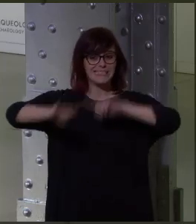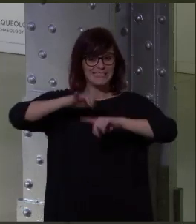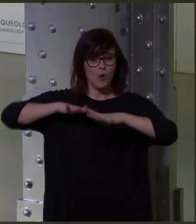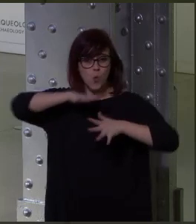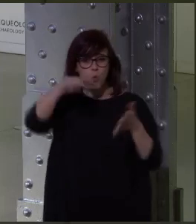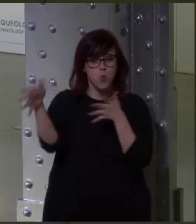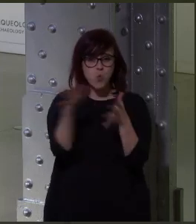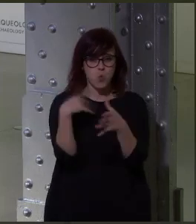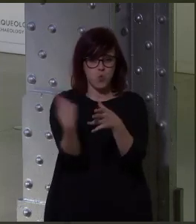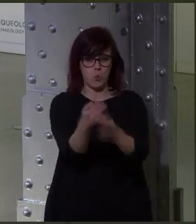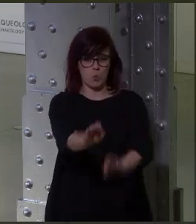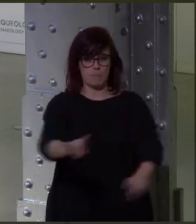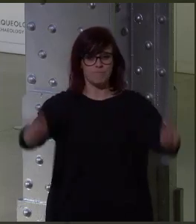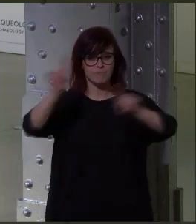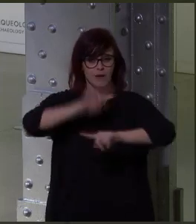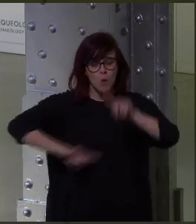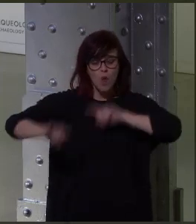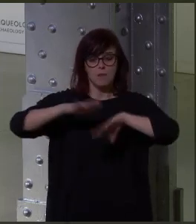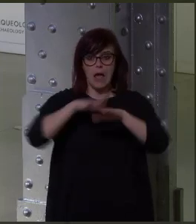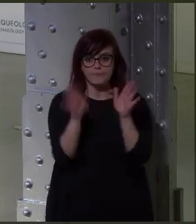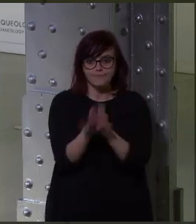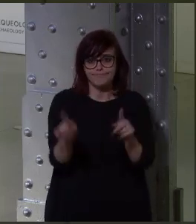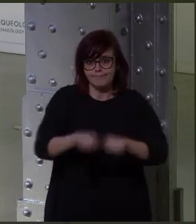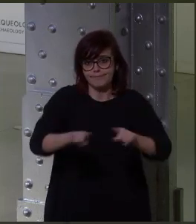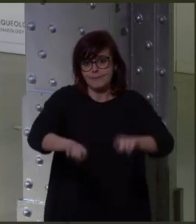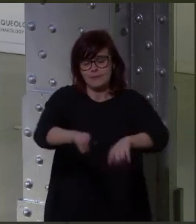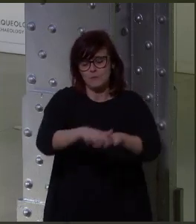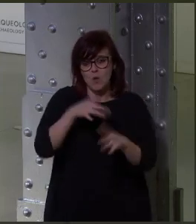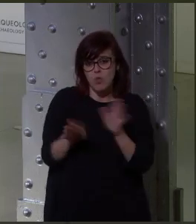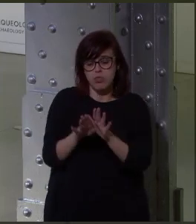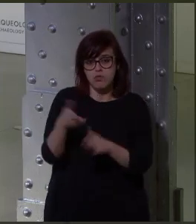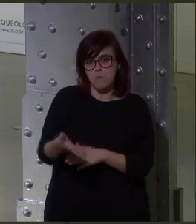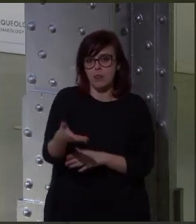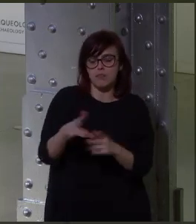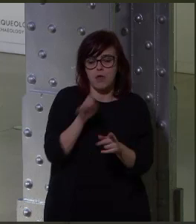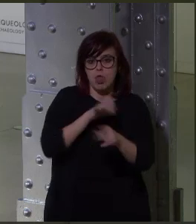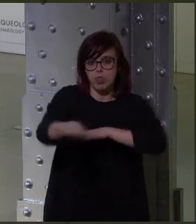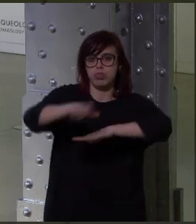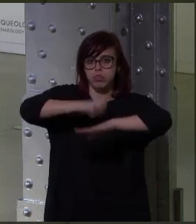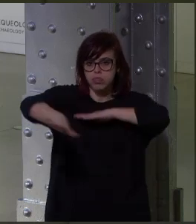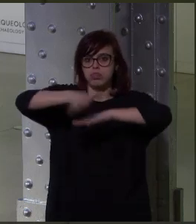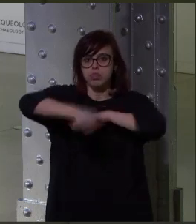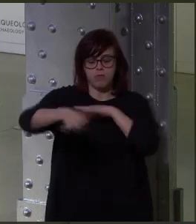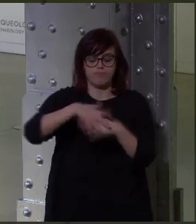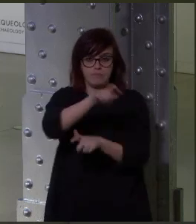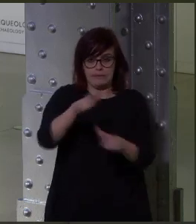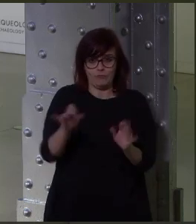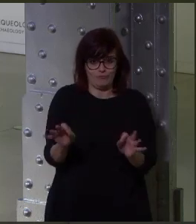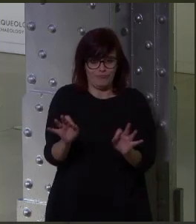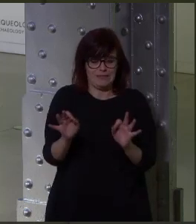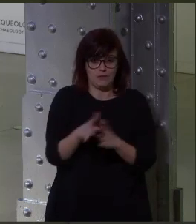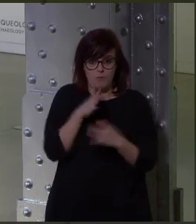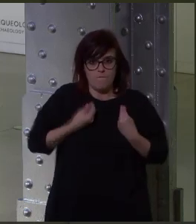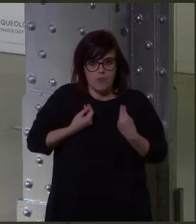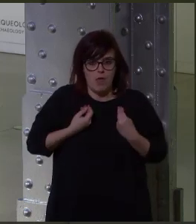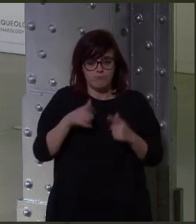son más intensos, más continuos y más importantes, y están afectando directamente a